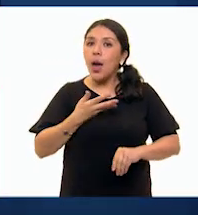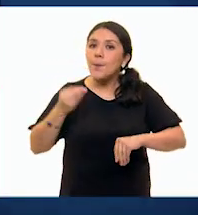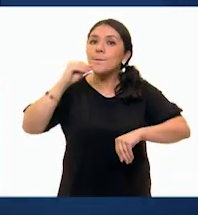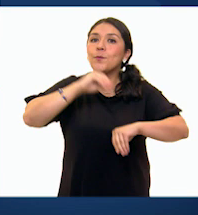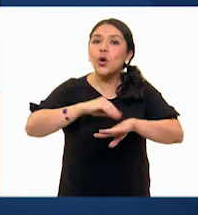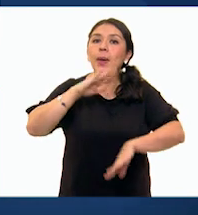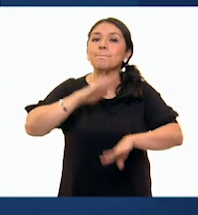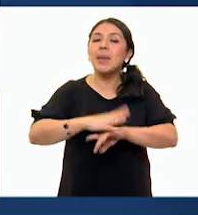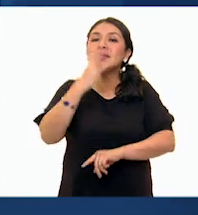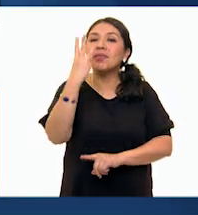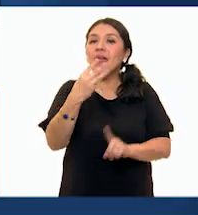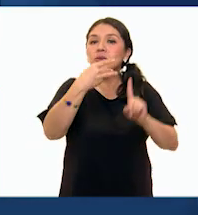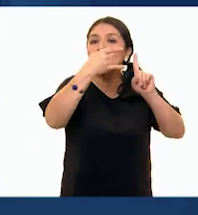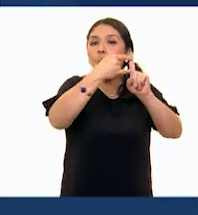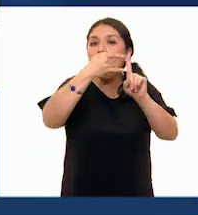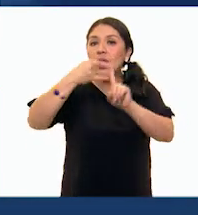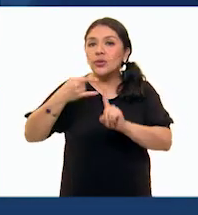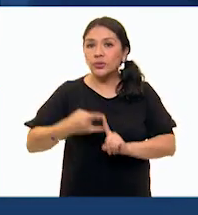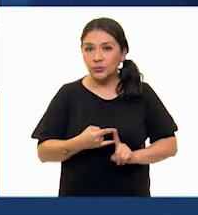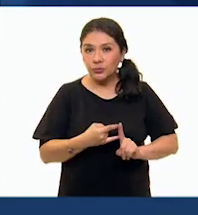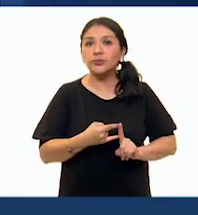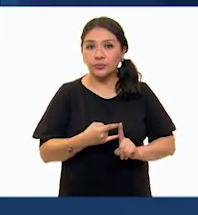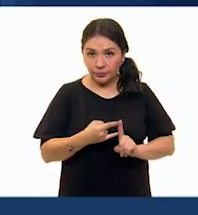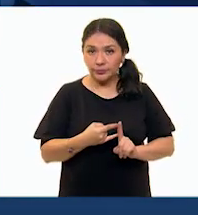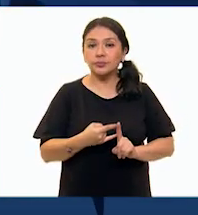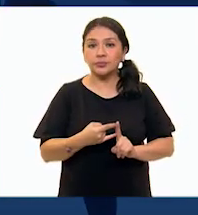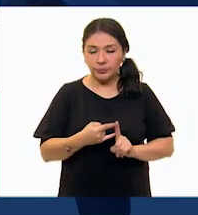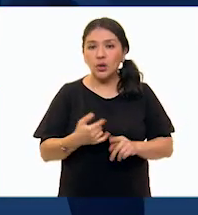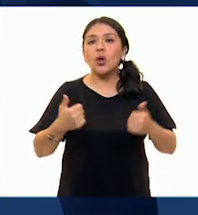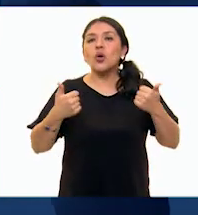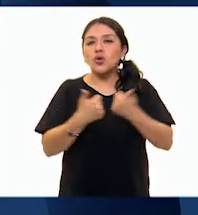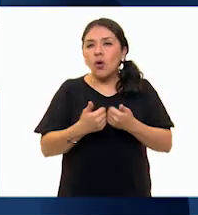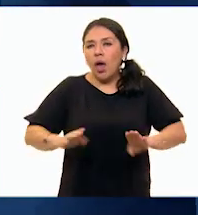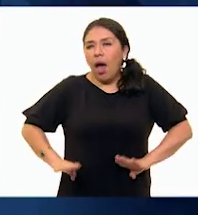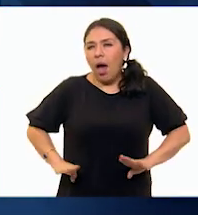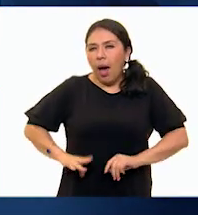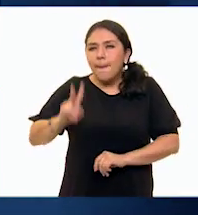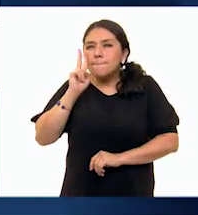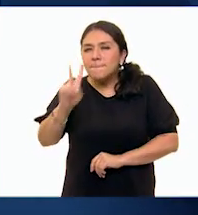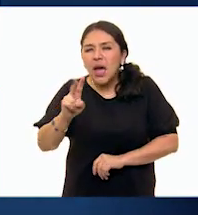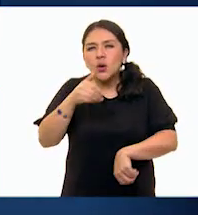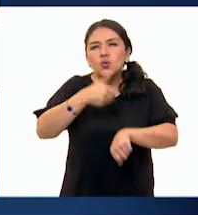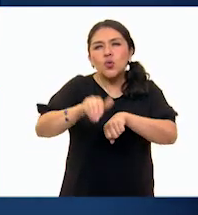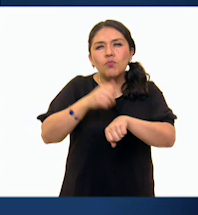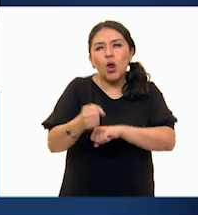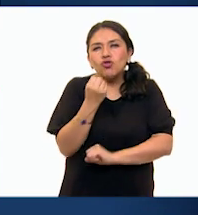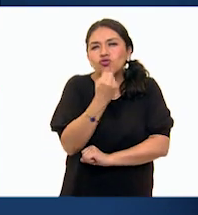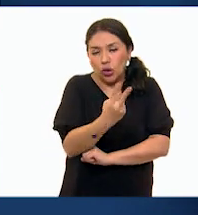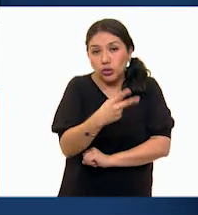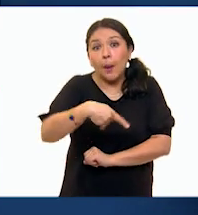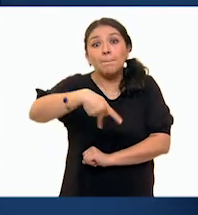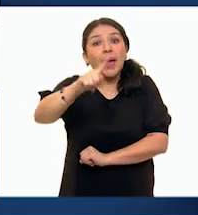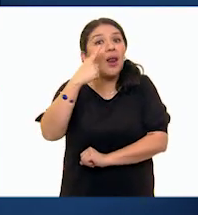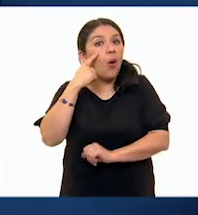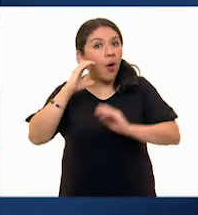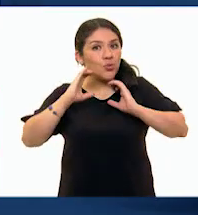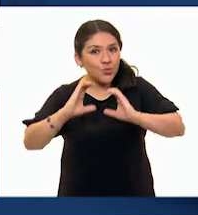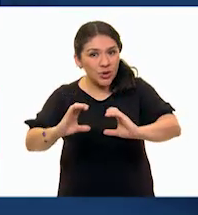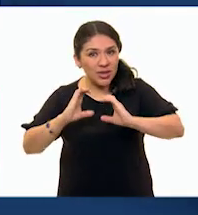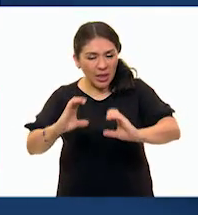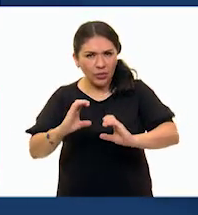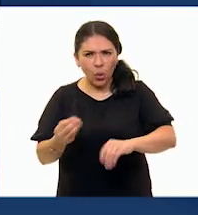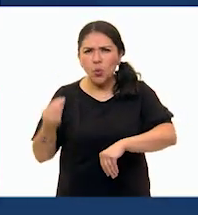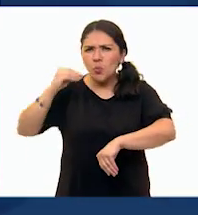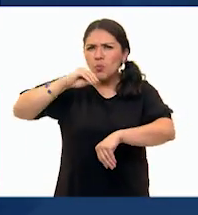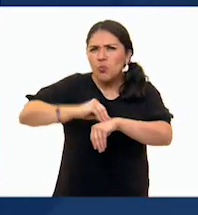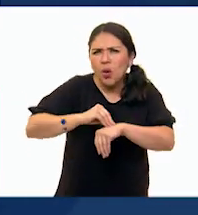aumentaron 3 cuadrados más con respecto a la figura 2. Pero ojo, para formar